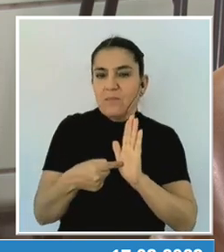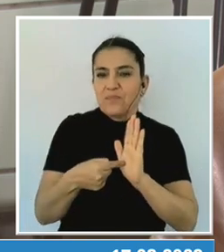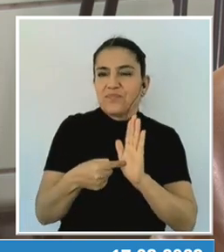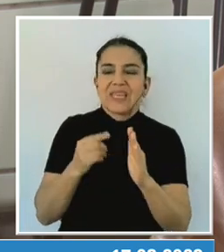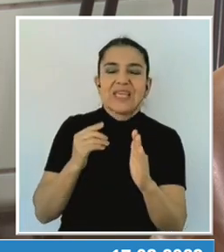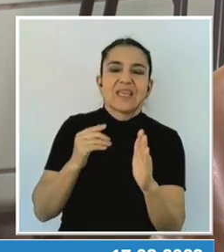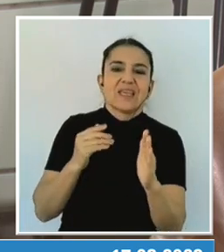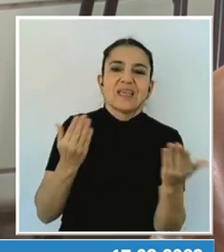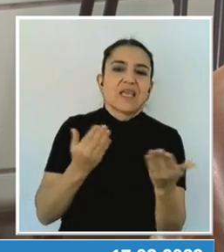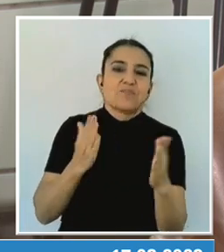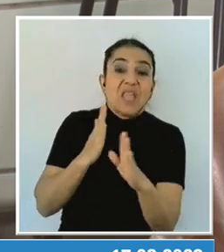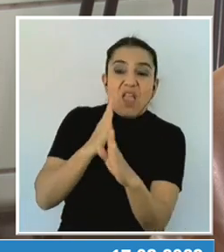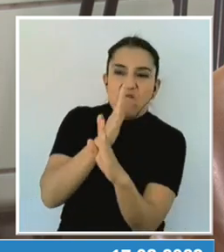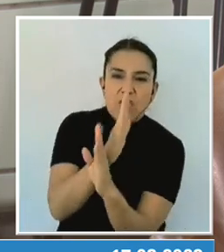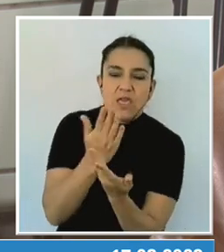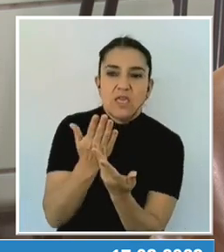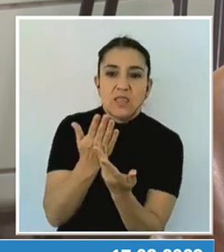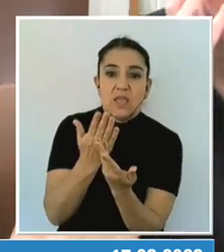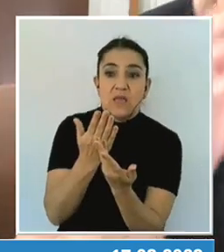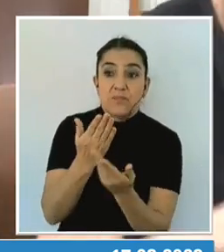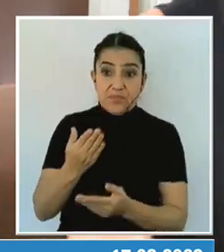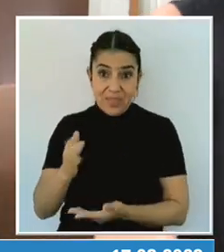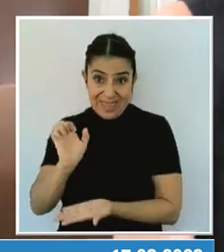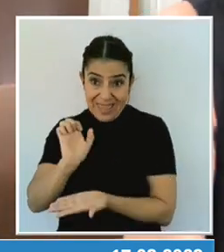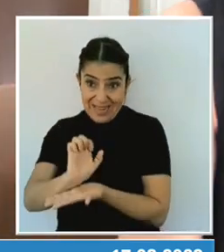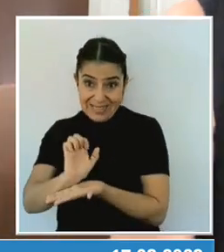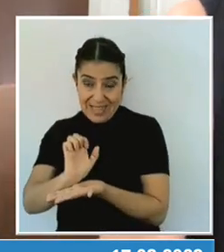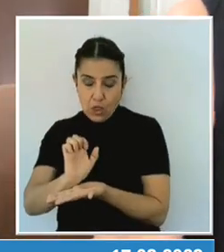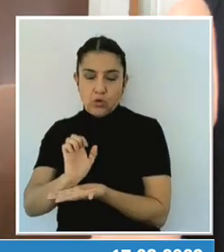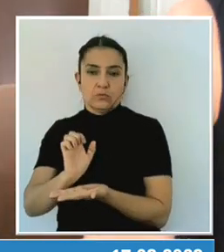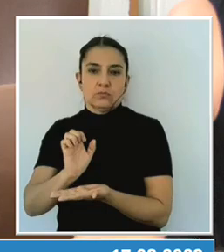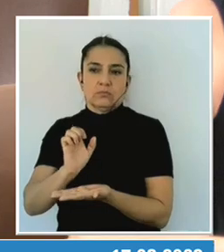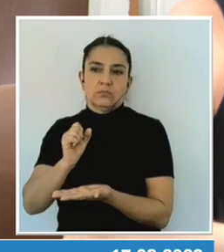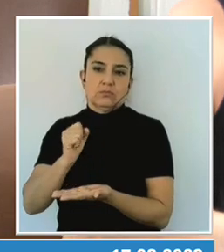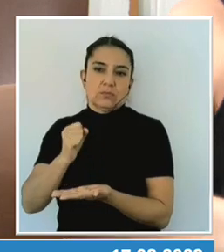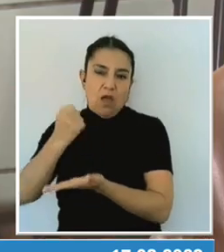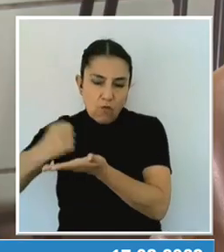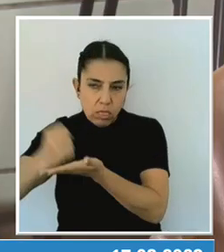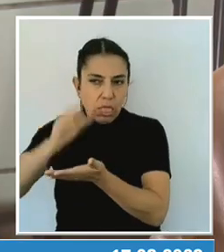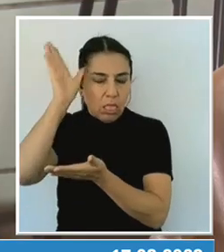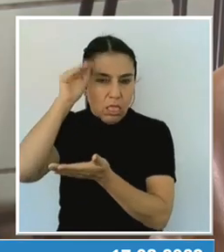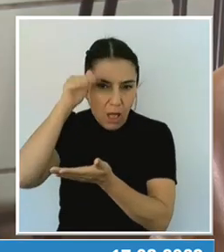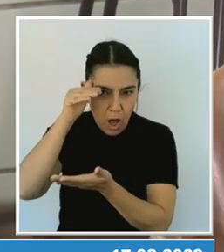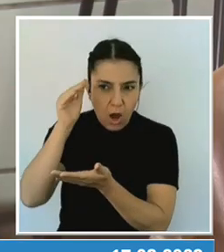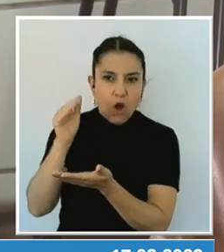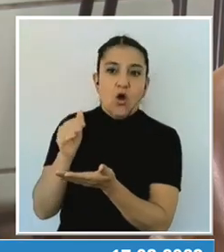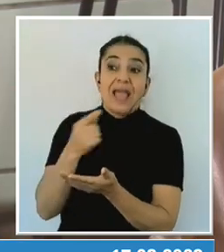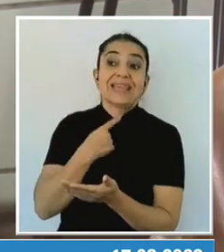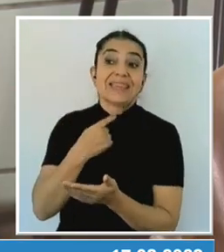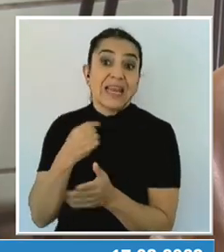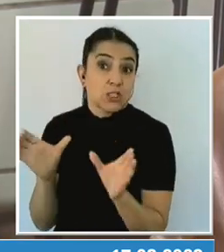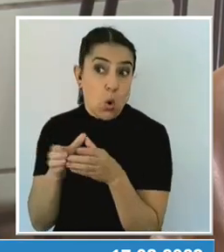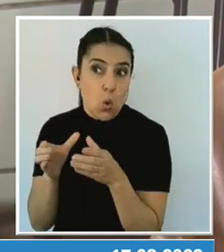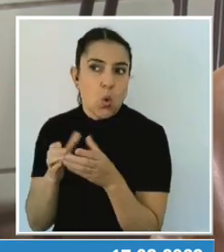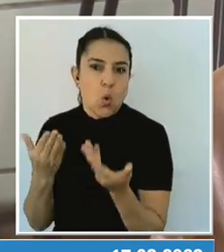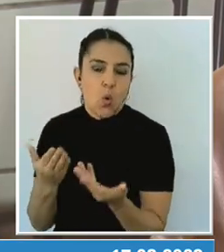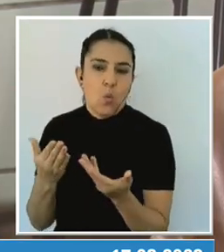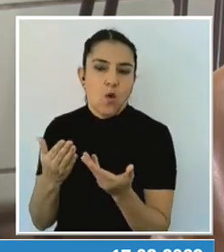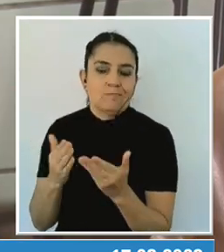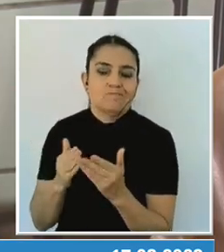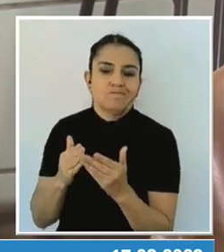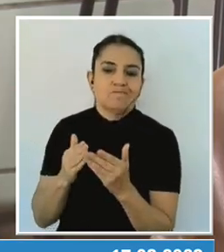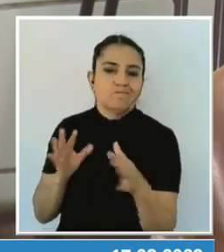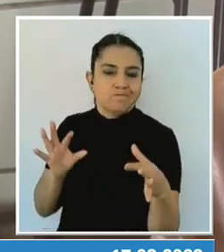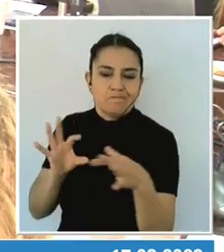la captura por parte del Estado de las burocracias, los grupos de interés, que en definitiva terminan llevando a cabo una labor que